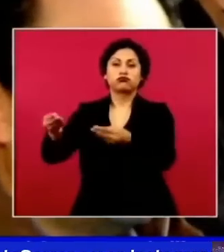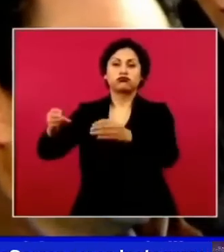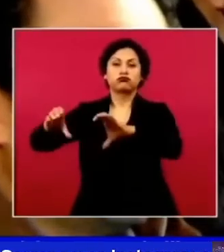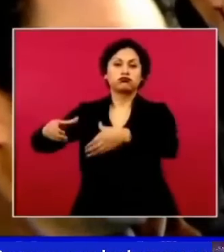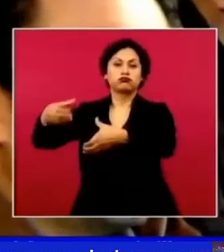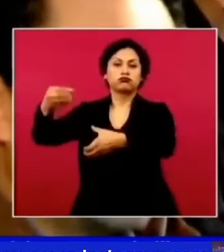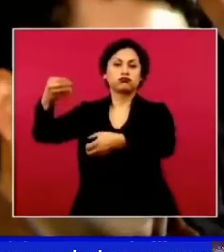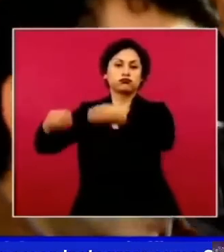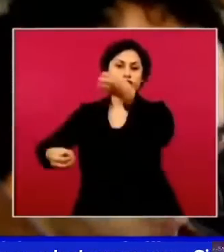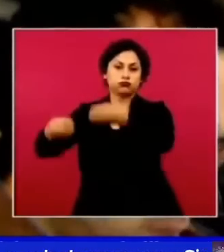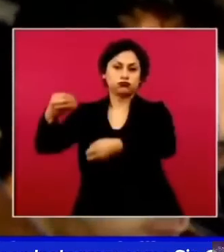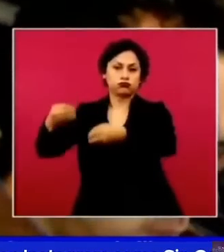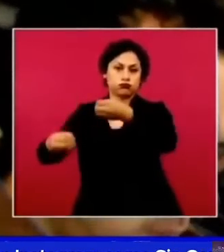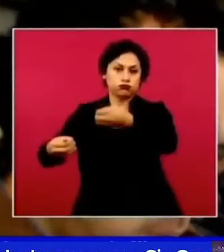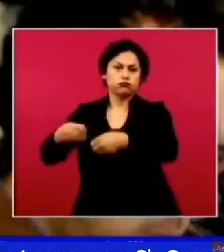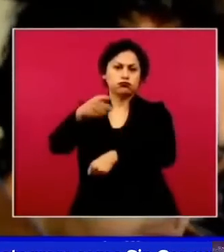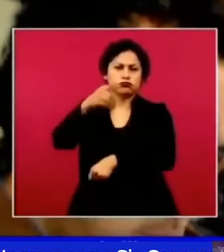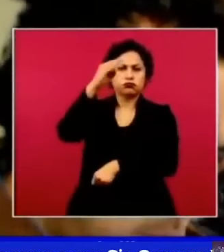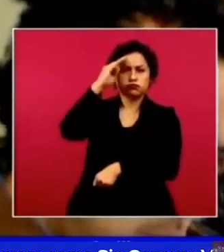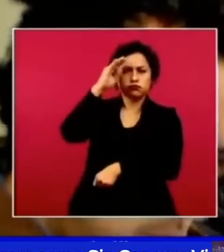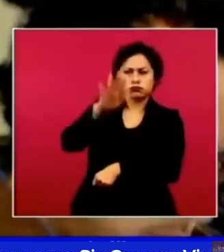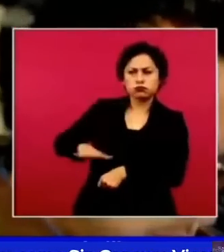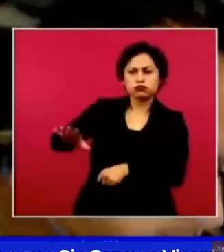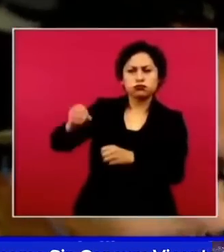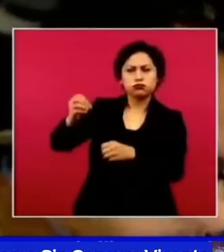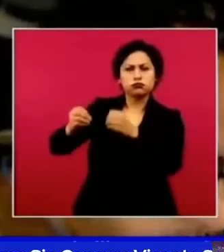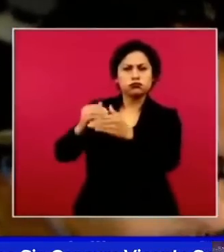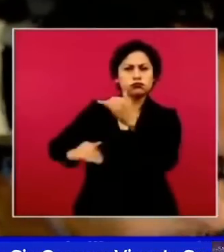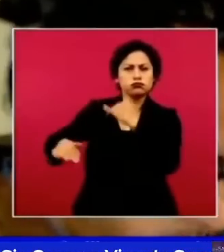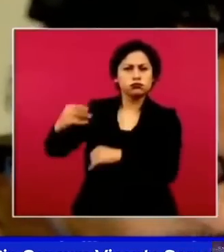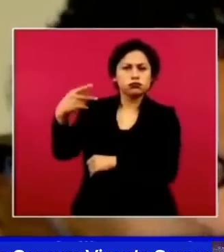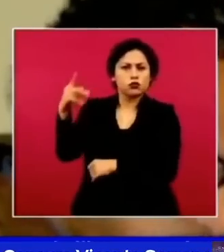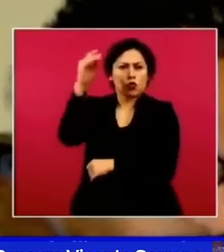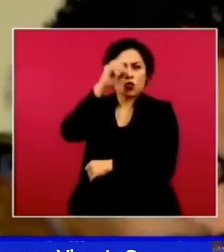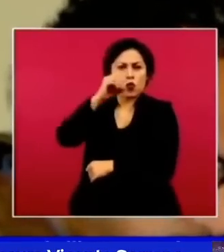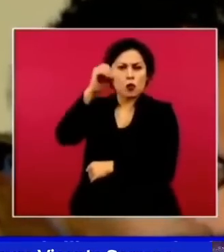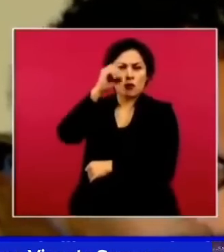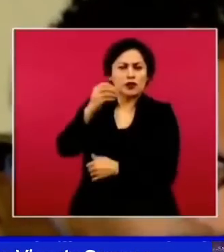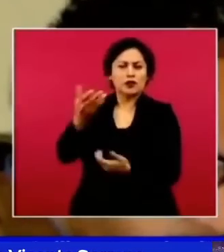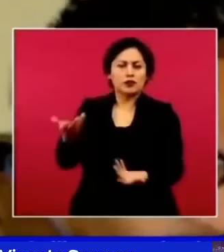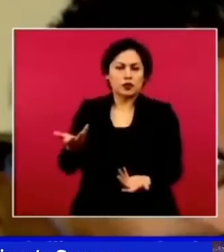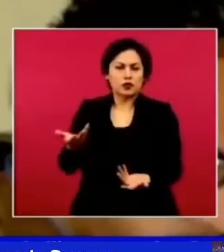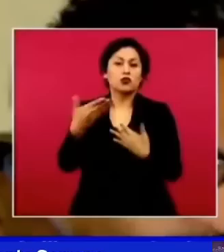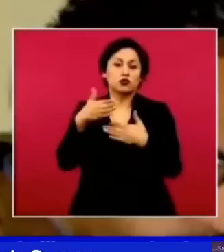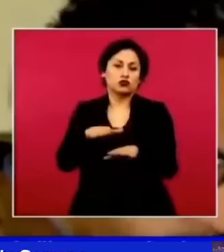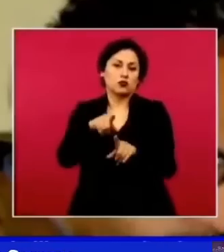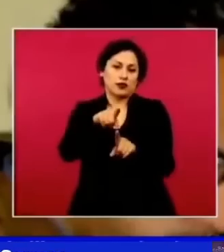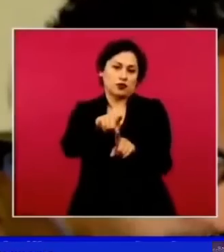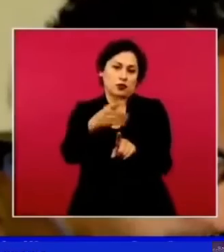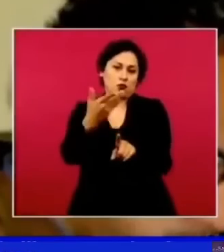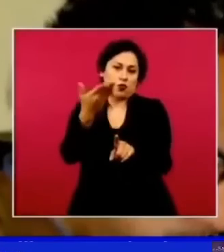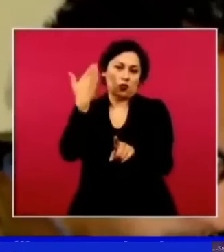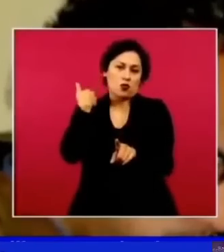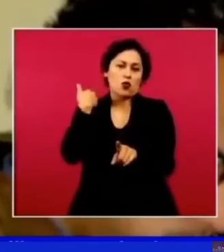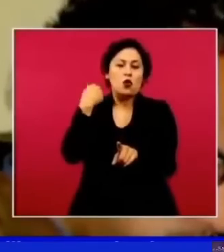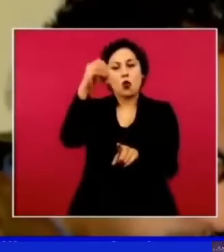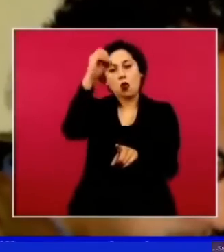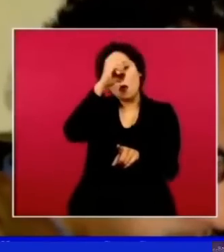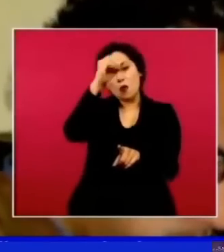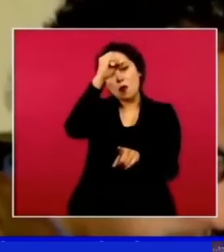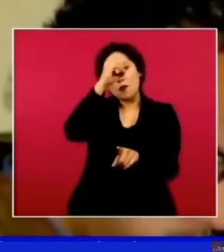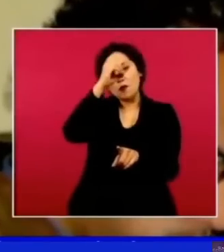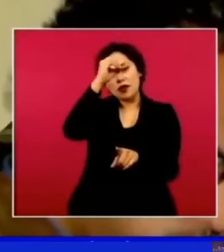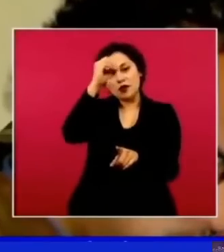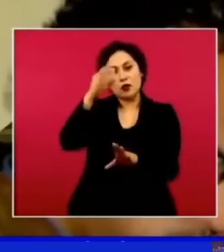de las y los ministros, considerando también, presidente, pues las críticas que usted ha hecho recientemente hacia el papel que han